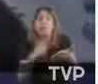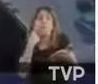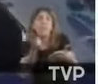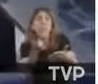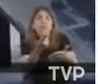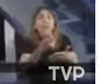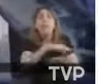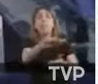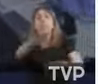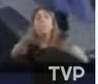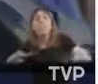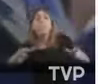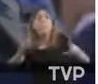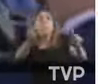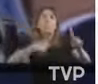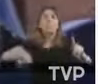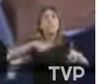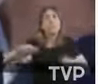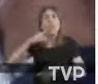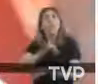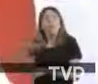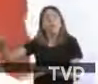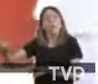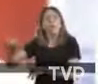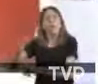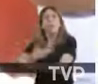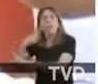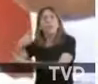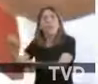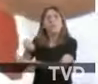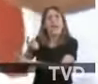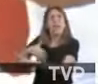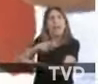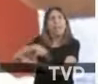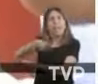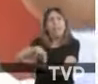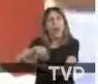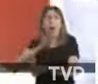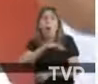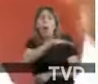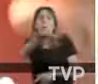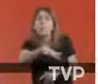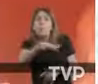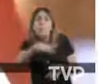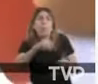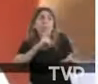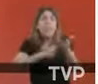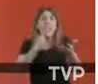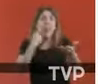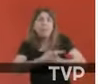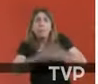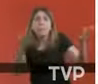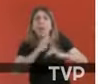argentino. Bueno, miren, denunciamos, esto es una estafa, o elija el pueblo argentino el camino de la negociación con el fondo,